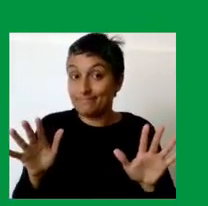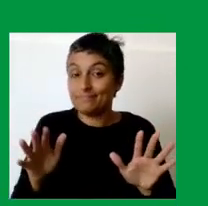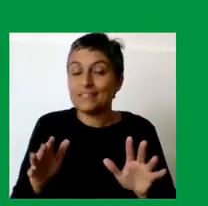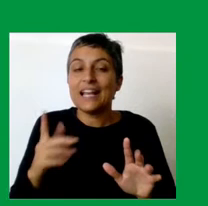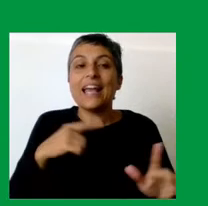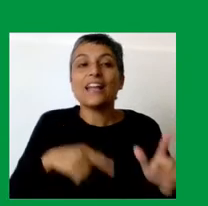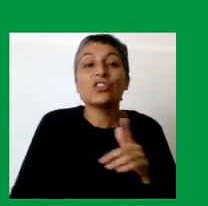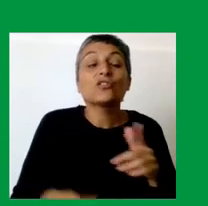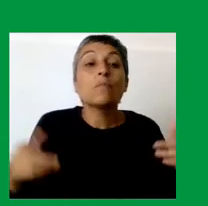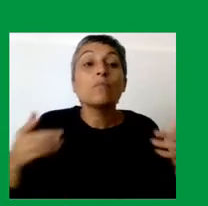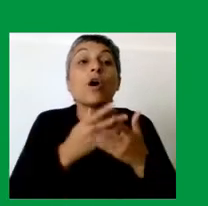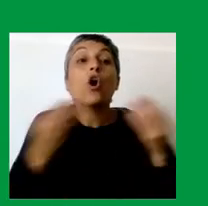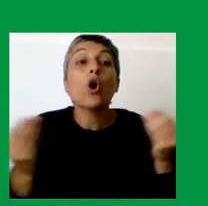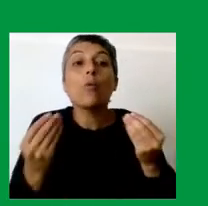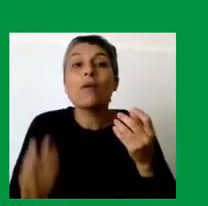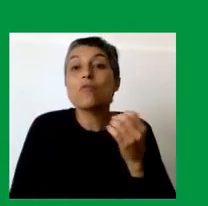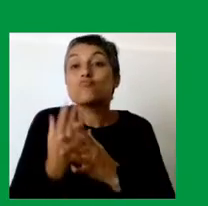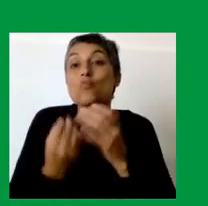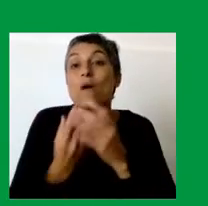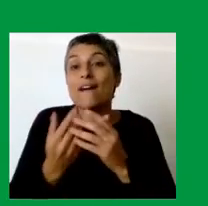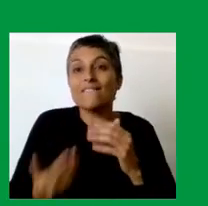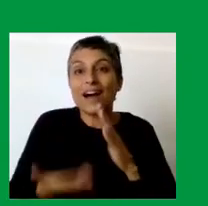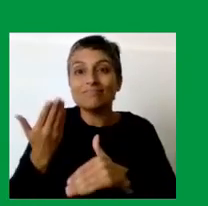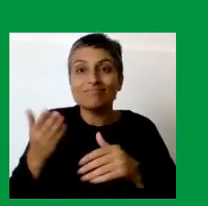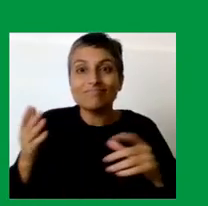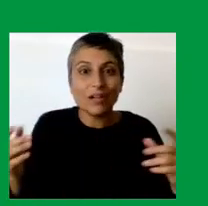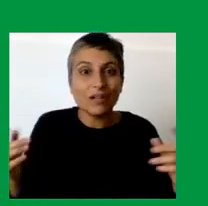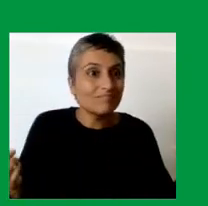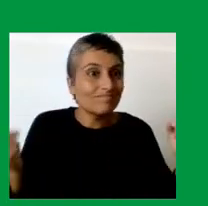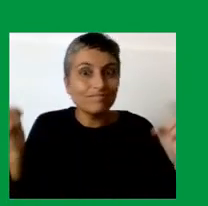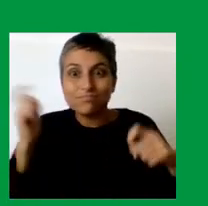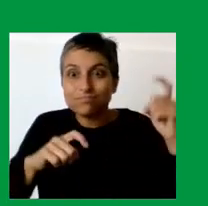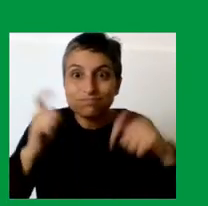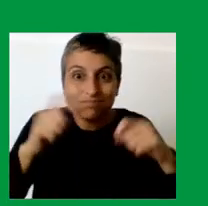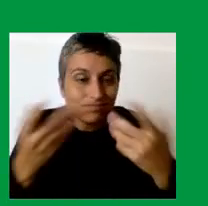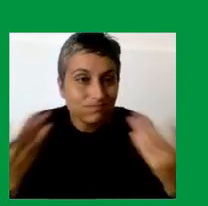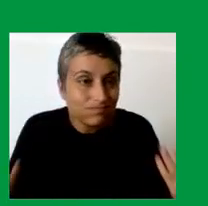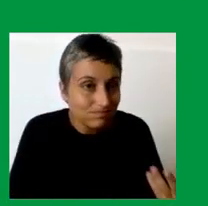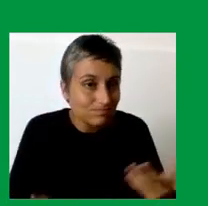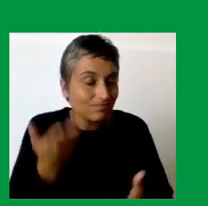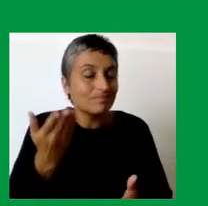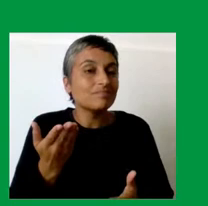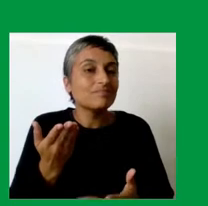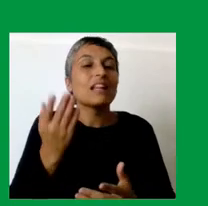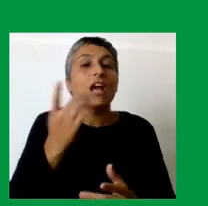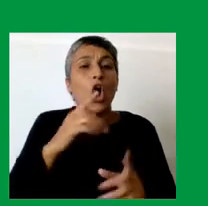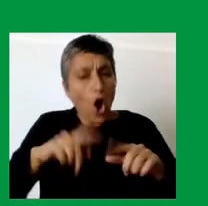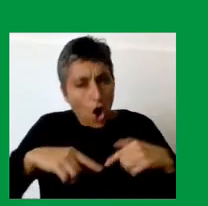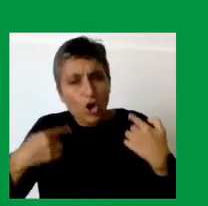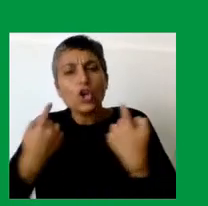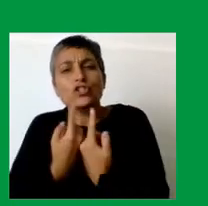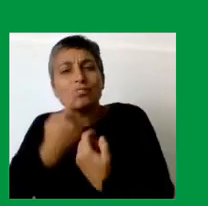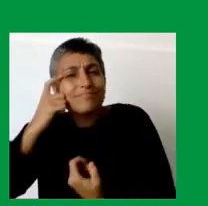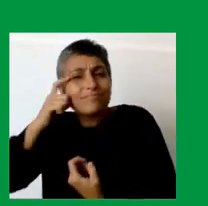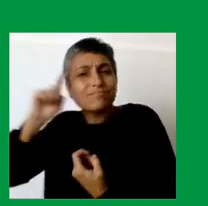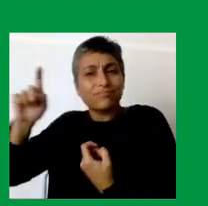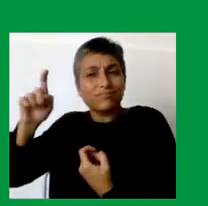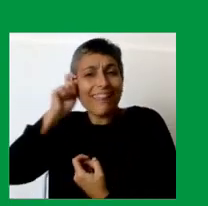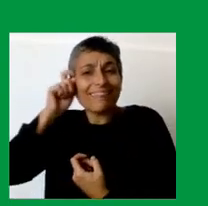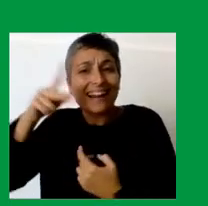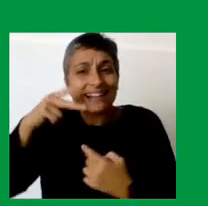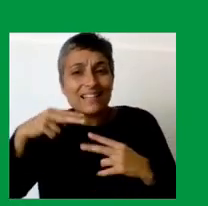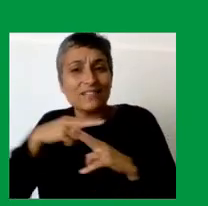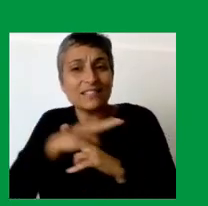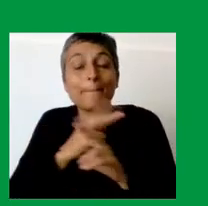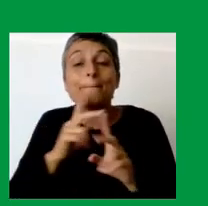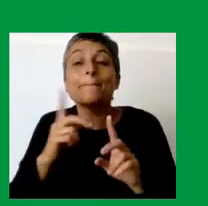una tendencia se va imponiendo, ¿no? Insisto, creamos nosotros la inteligencia artificial y también es